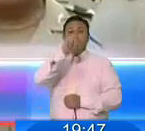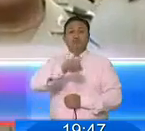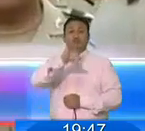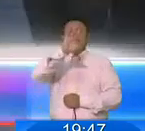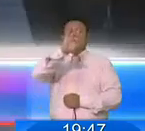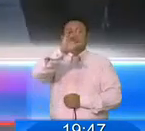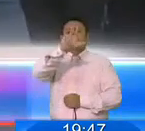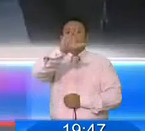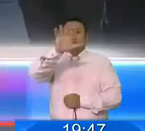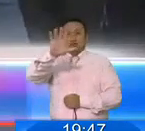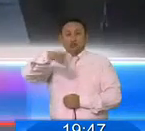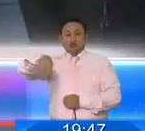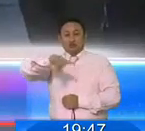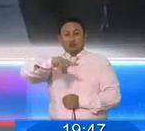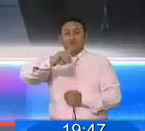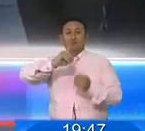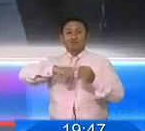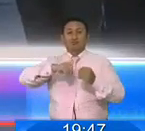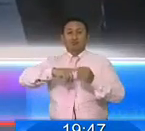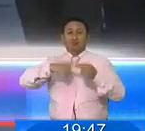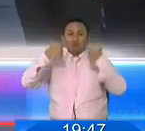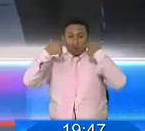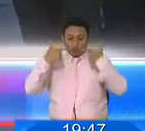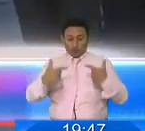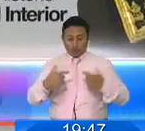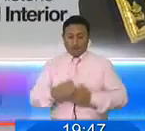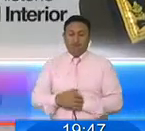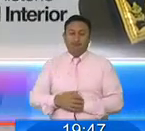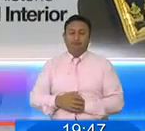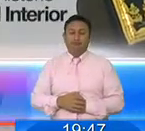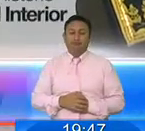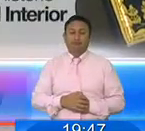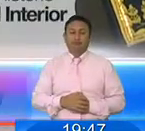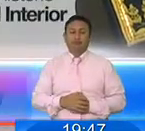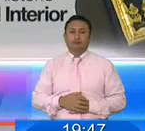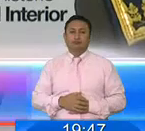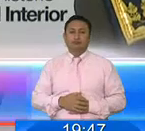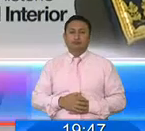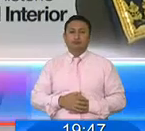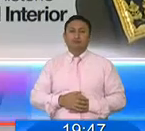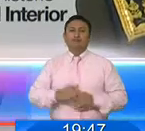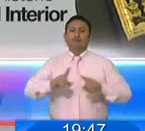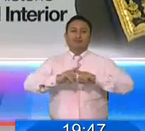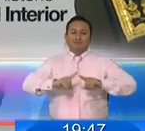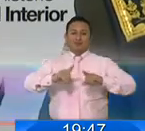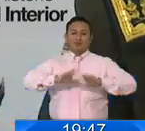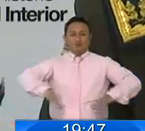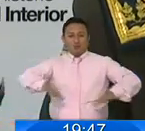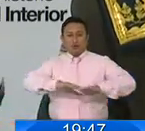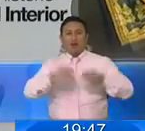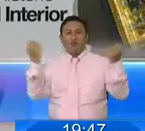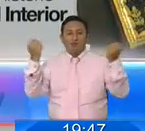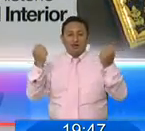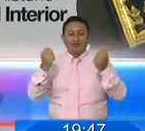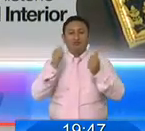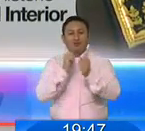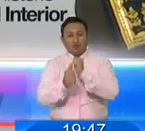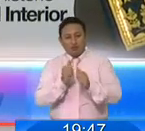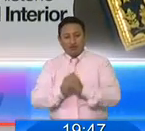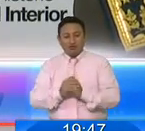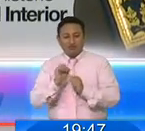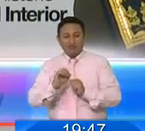2.835 operarán en el distrito metropolitano de quito que controlan los diferentes espectáculos tanto deportivos y eventos